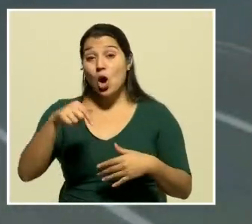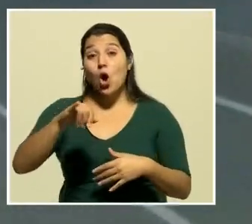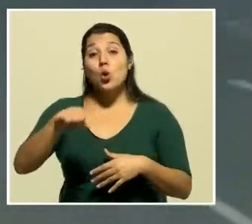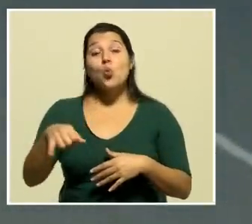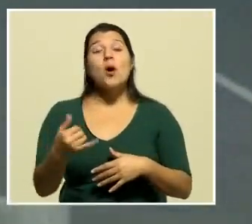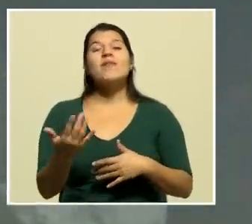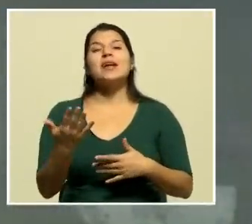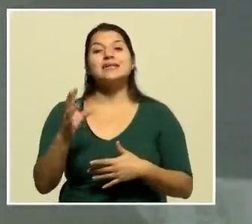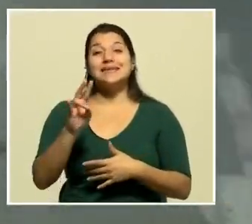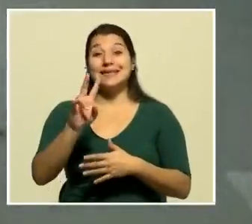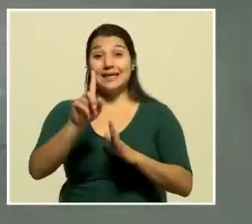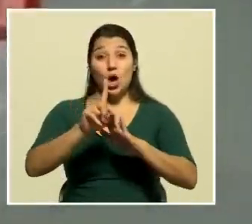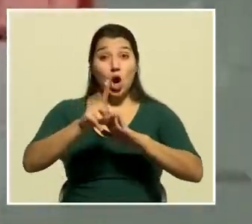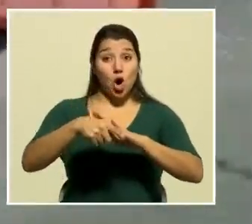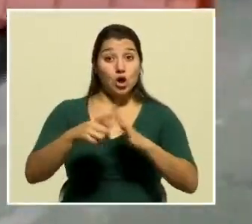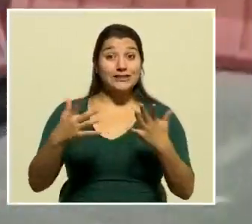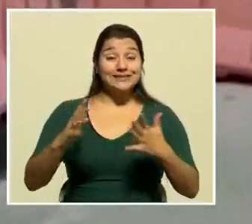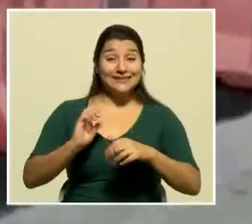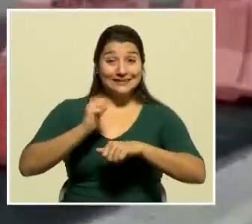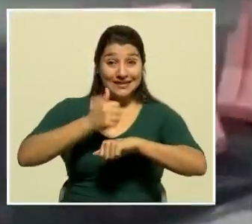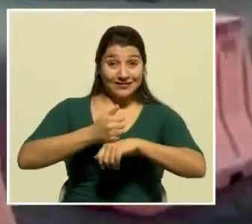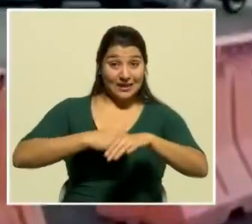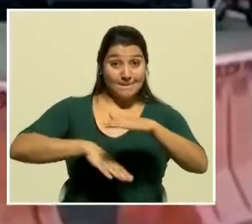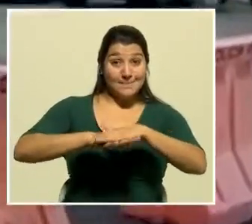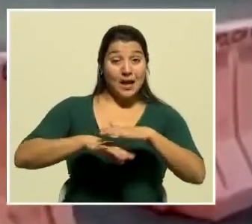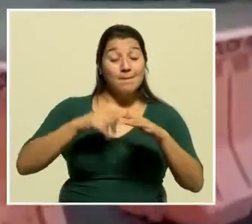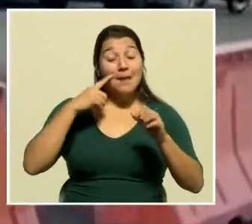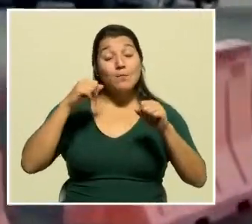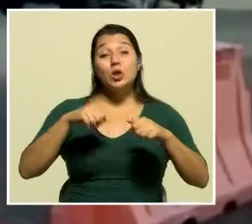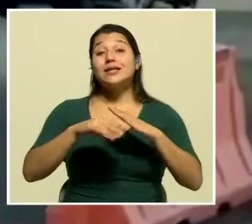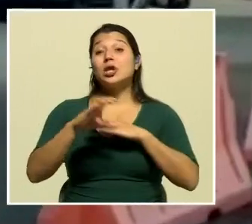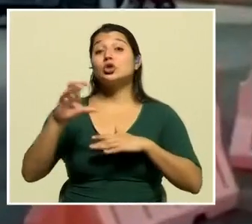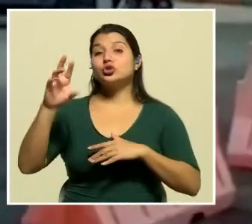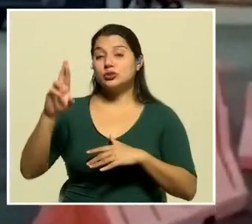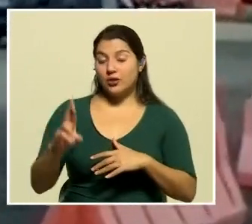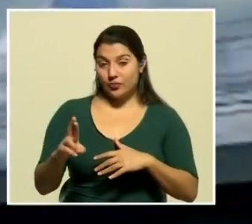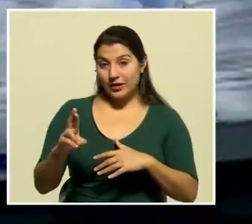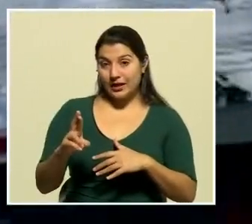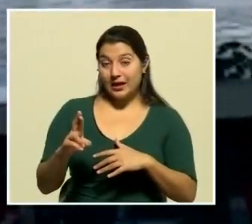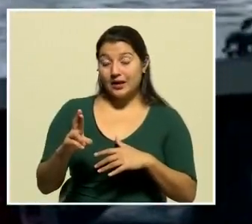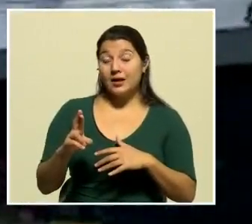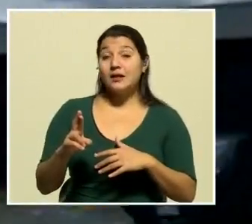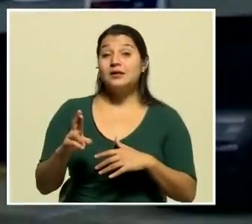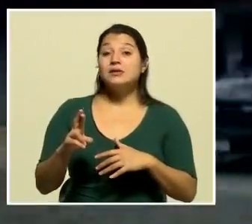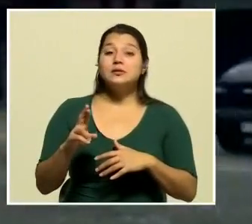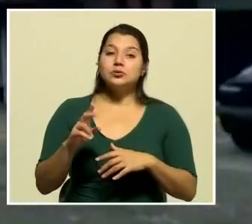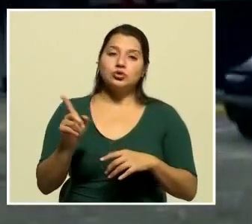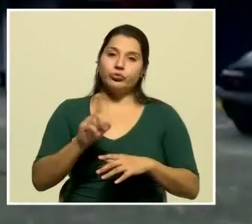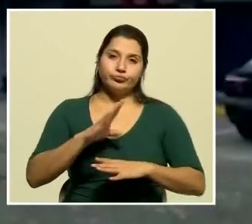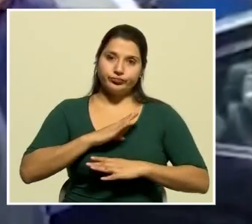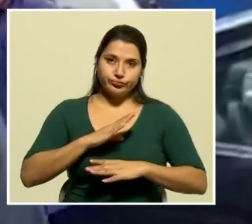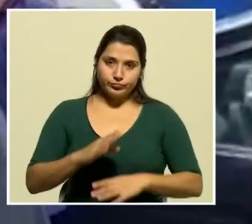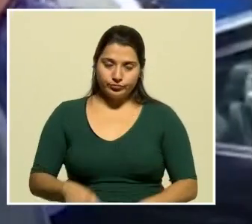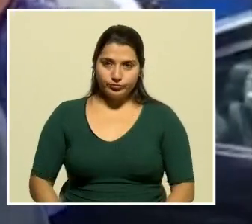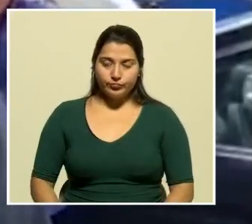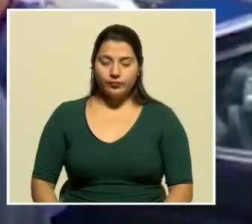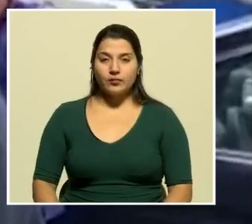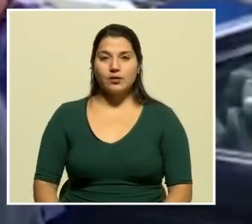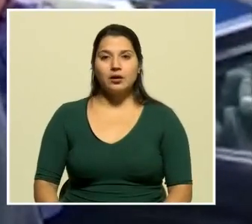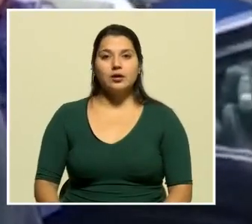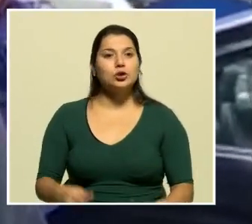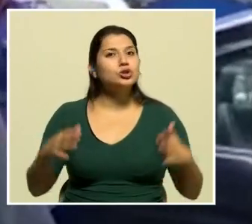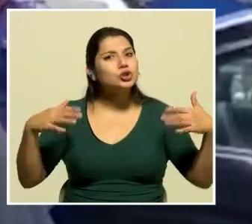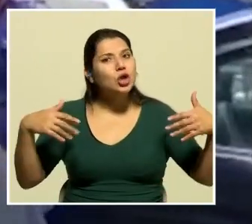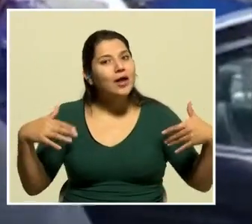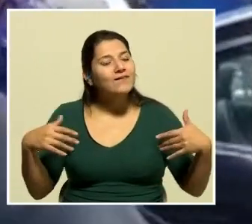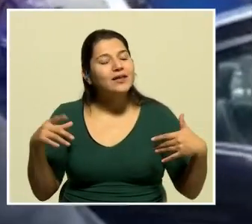las 72 horas establecidas para poder entrar a Costa Rica mediante este seguimiento son insuficientes. Pero no nos han